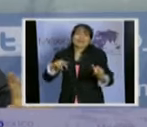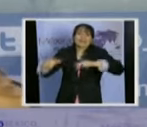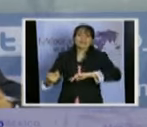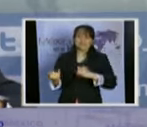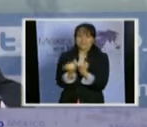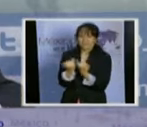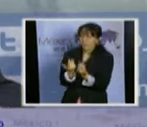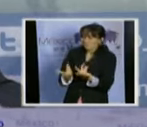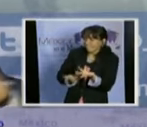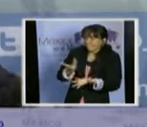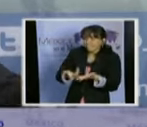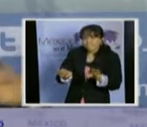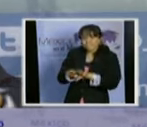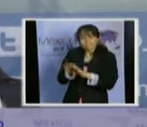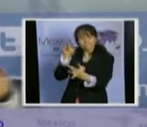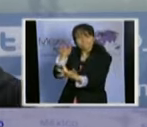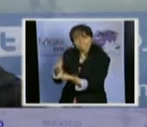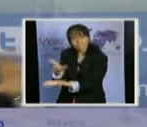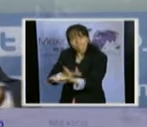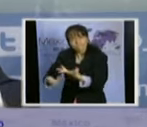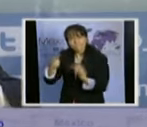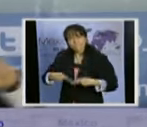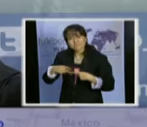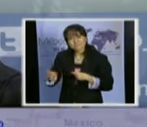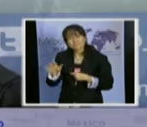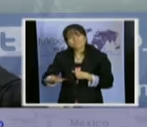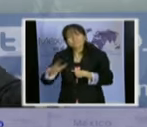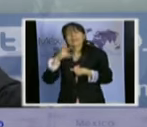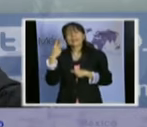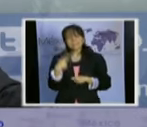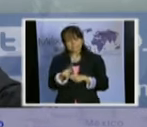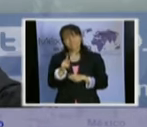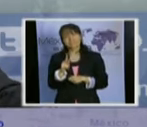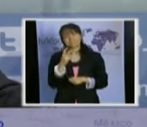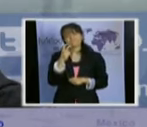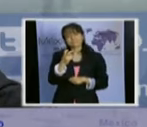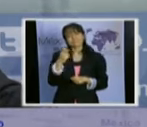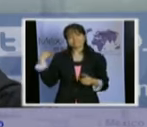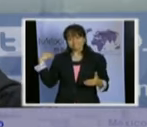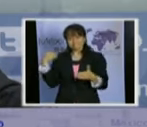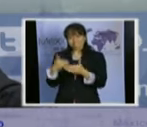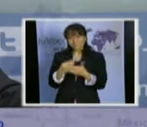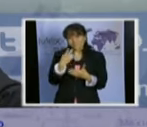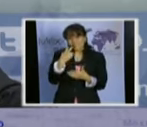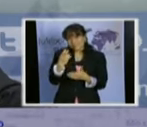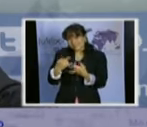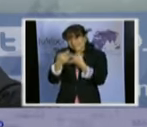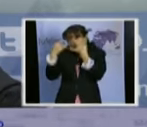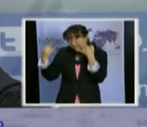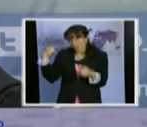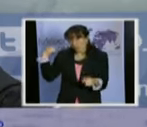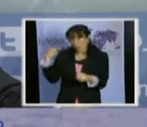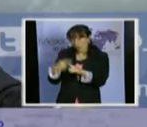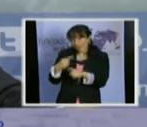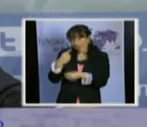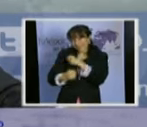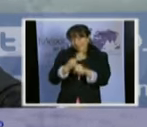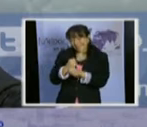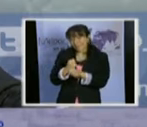nos ha marcado, guiado, regido toda la historia de estos últimos años, que es de buena